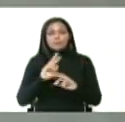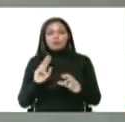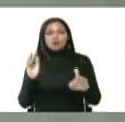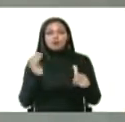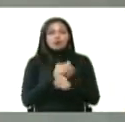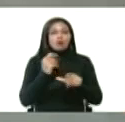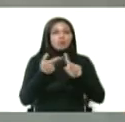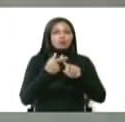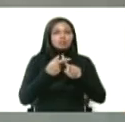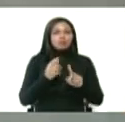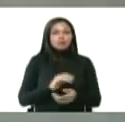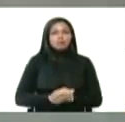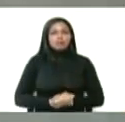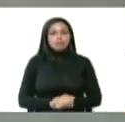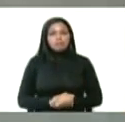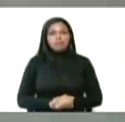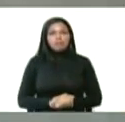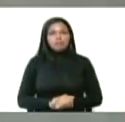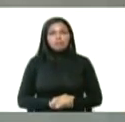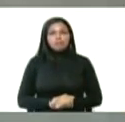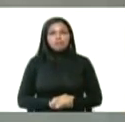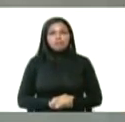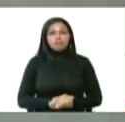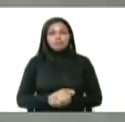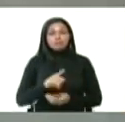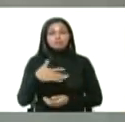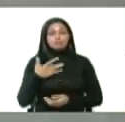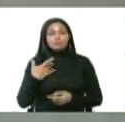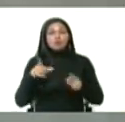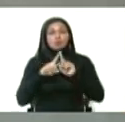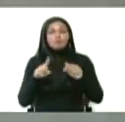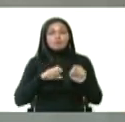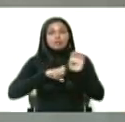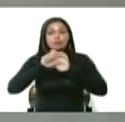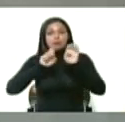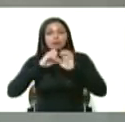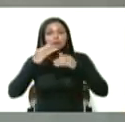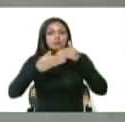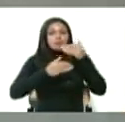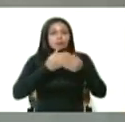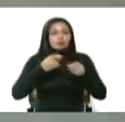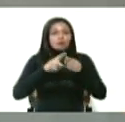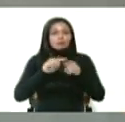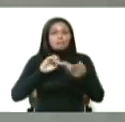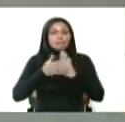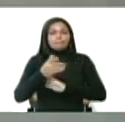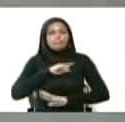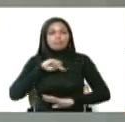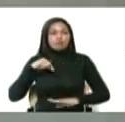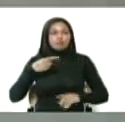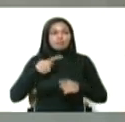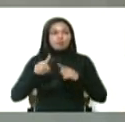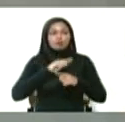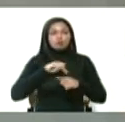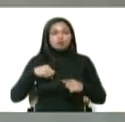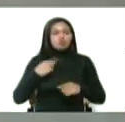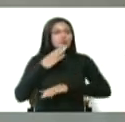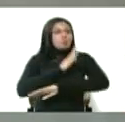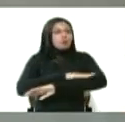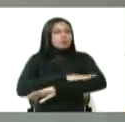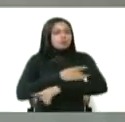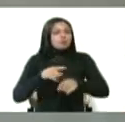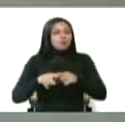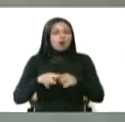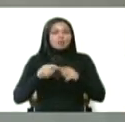positivos. Esto, presidente, hay que evaluarlo con mayor detenimiento, pero tenemos una particularidad del comportamiento de la epidemia